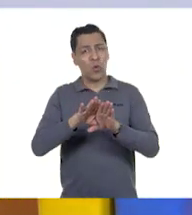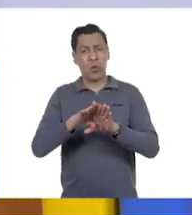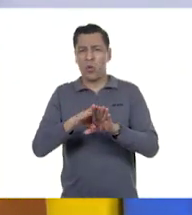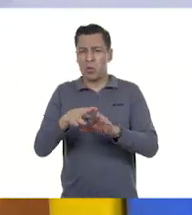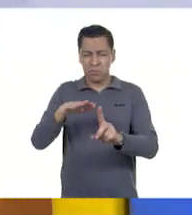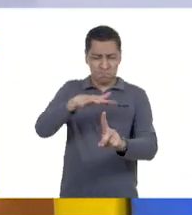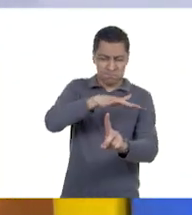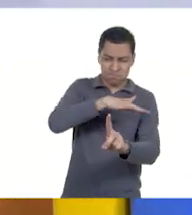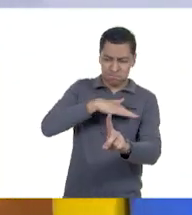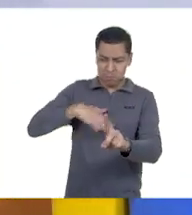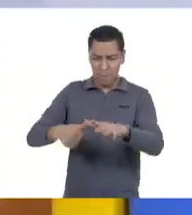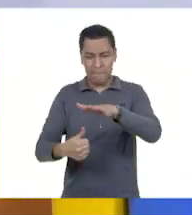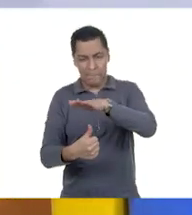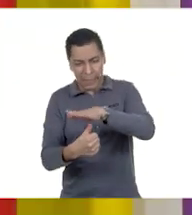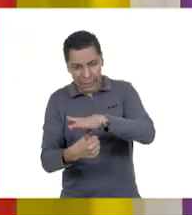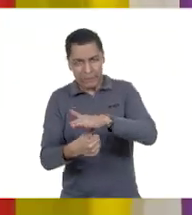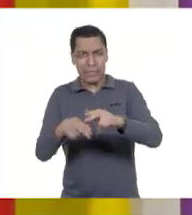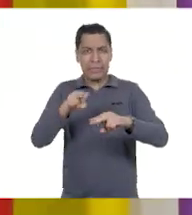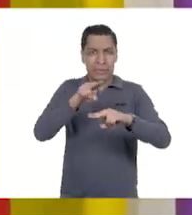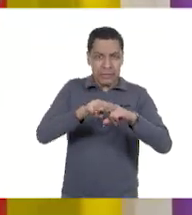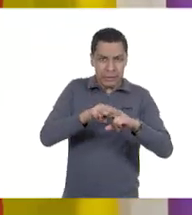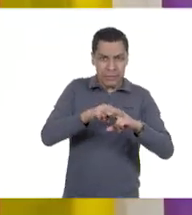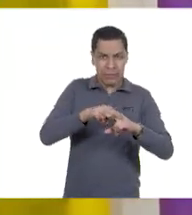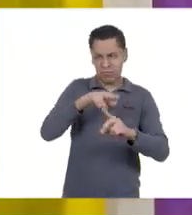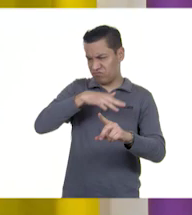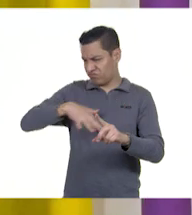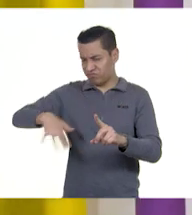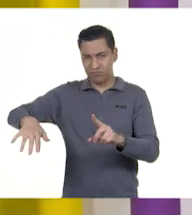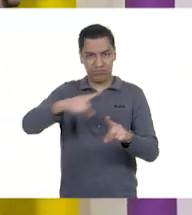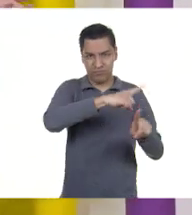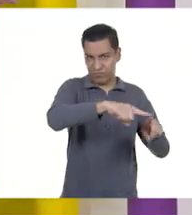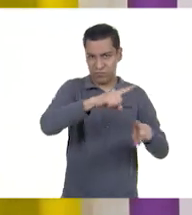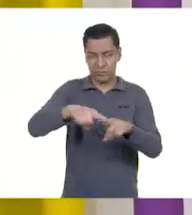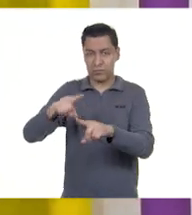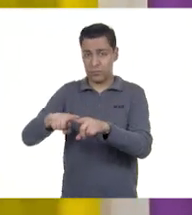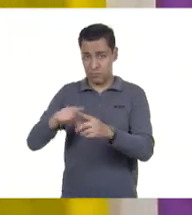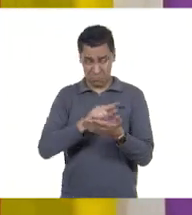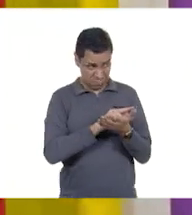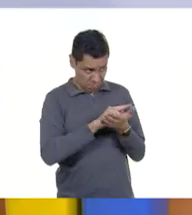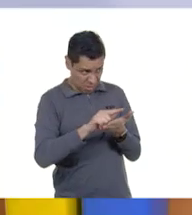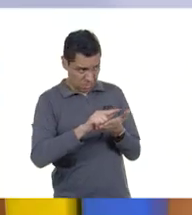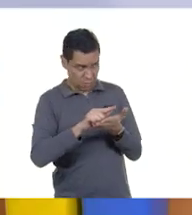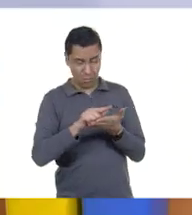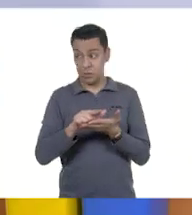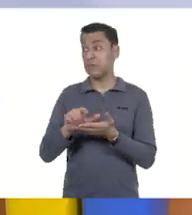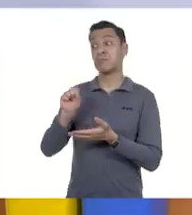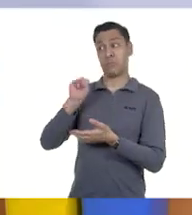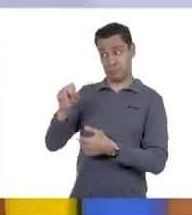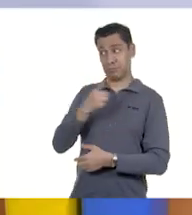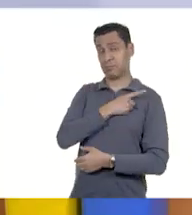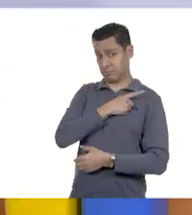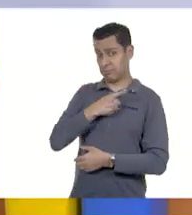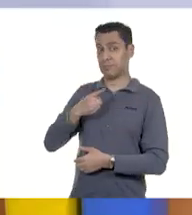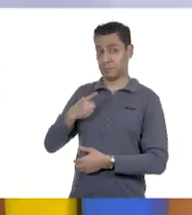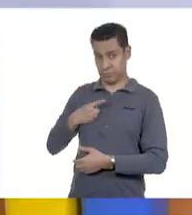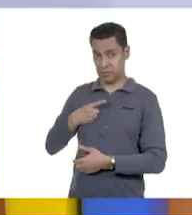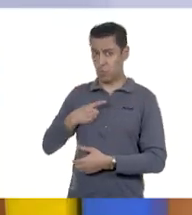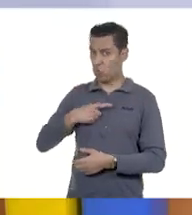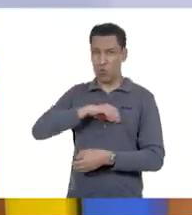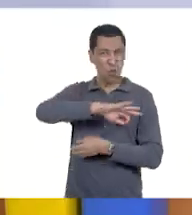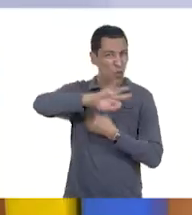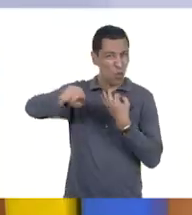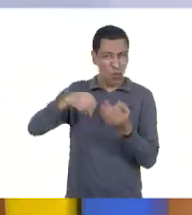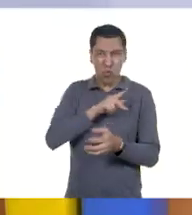como la mesa en la que vamos a comer? Claro, por supuesto, también, y de hecho debemos de limpiarla. Claro, además de